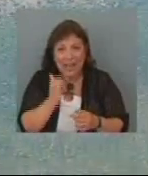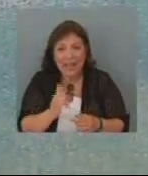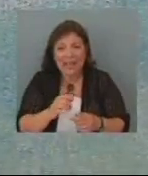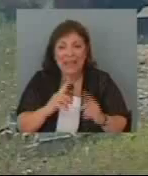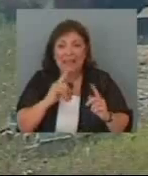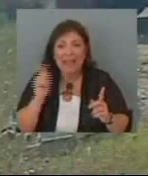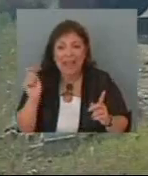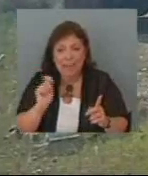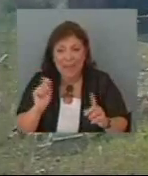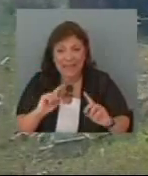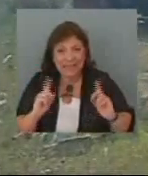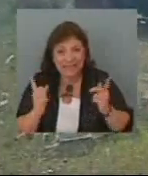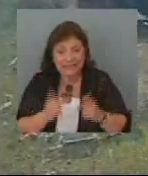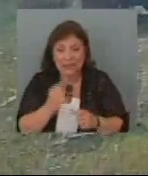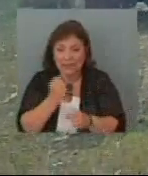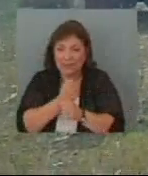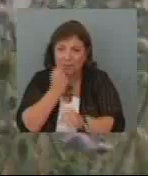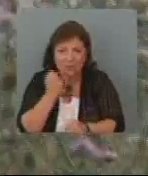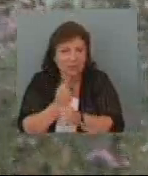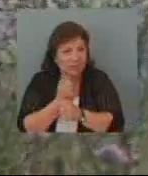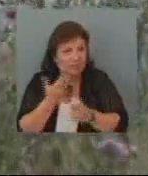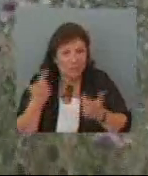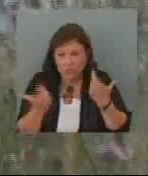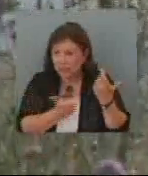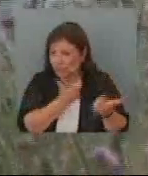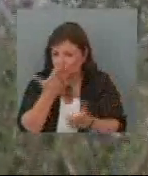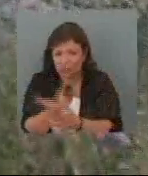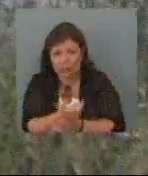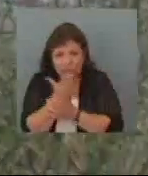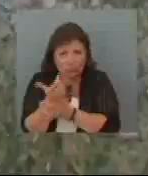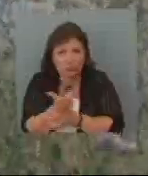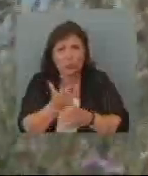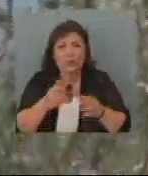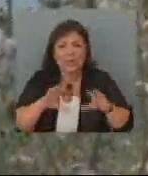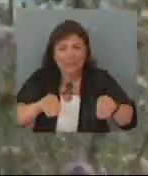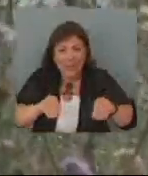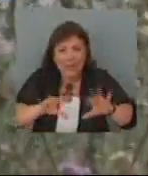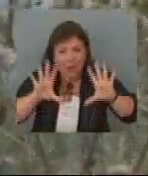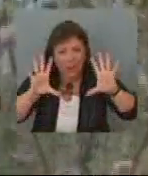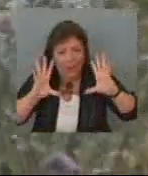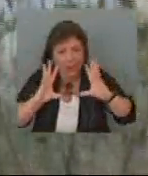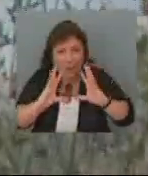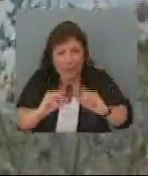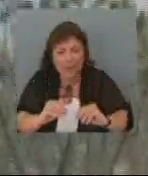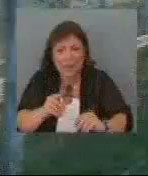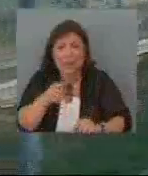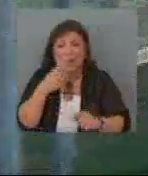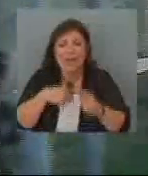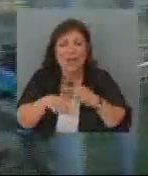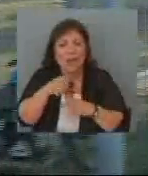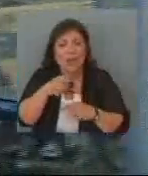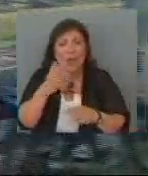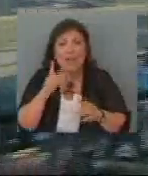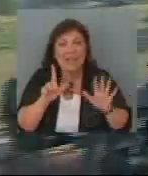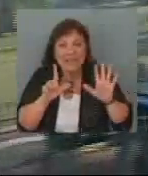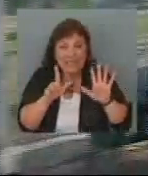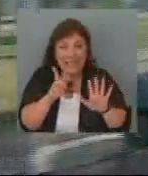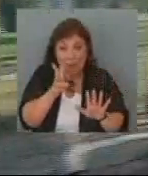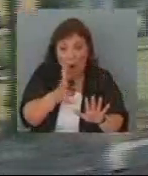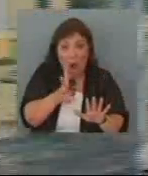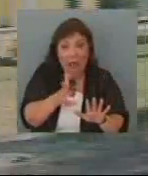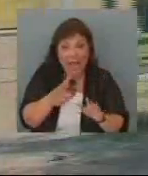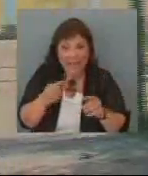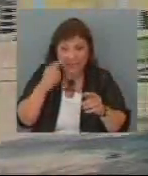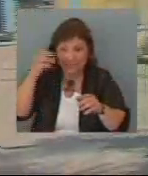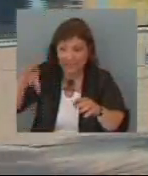de Emergencia, trabajaron intensamente en el terreno para controlar el fuego. El hornero, uno de los 7 hogares de la